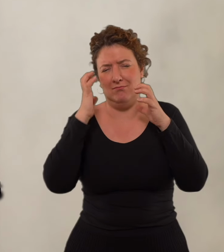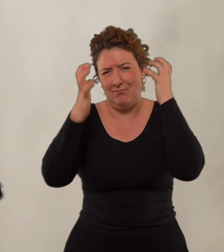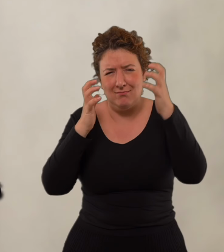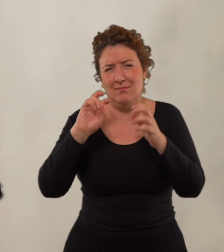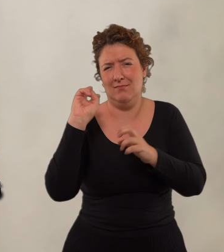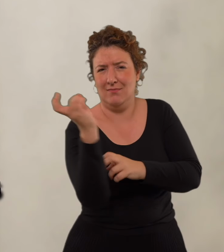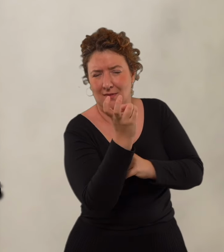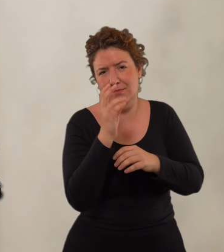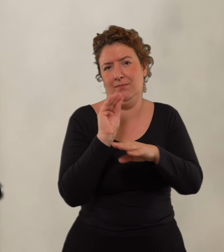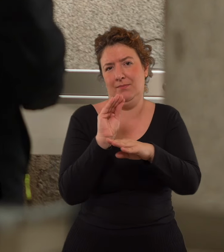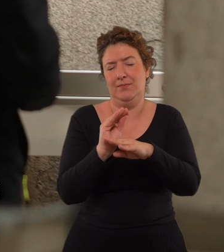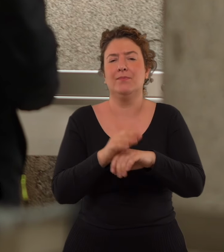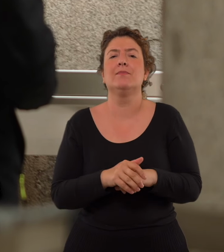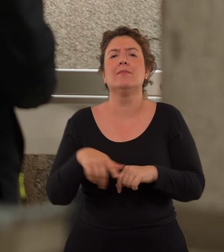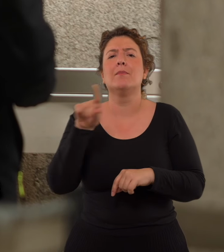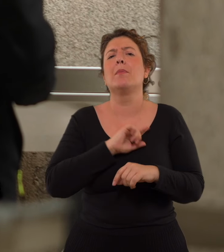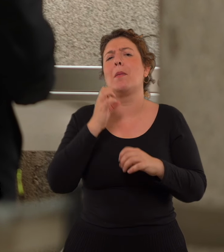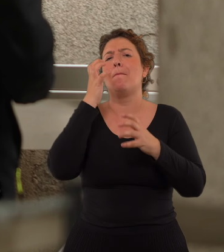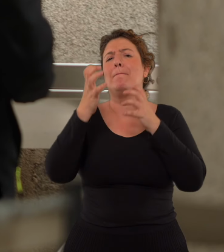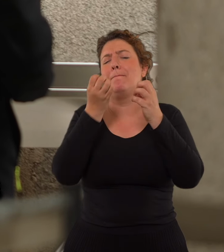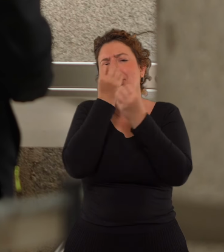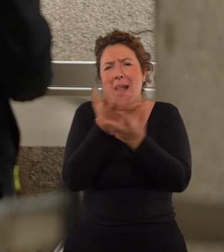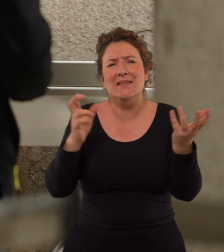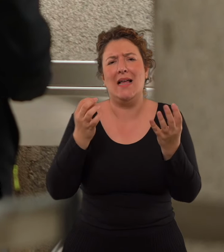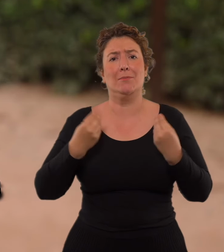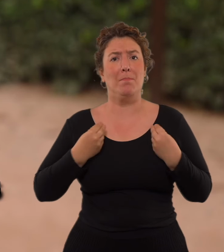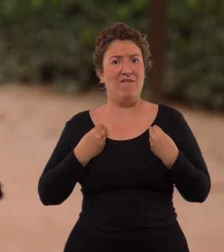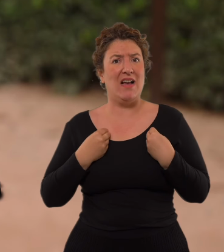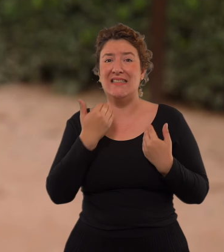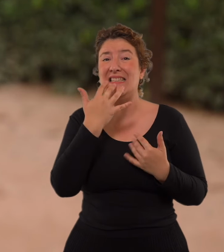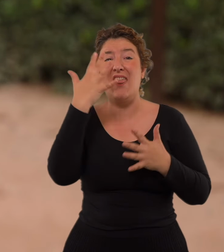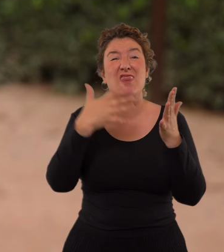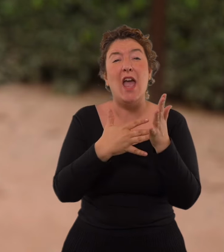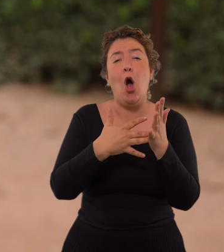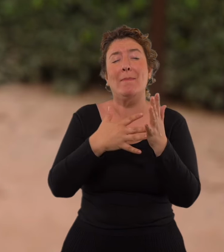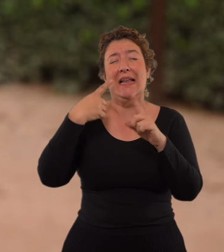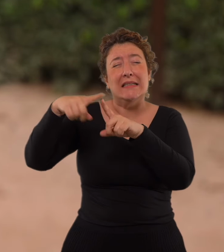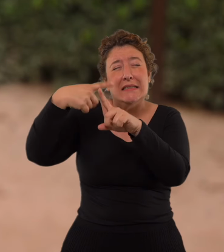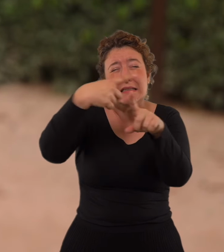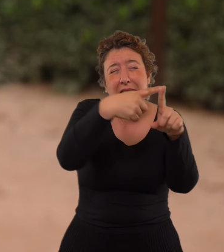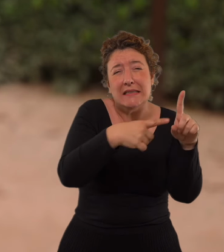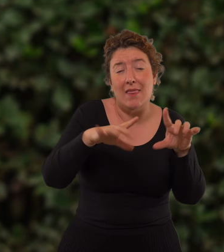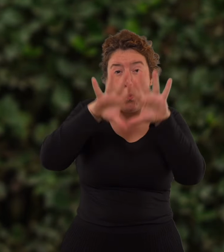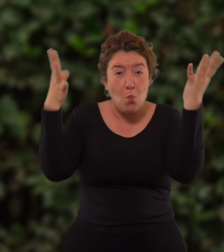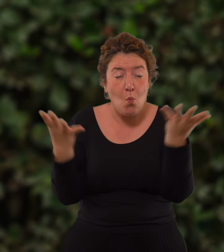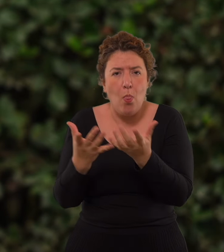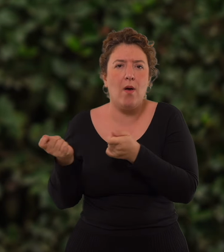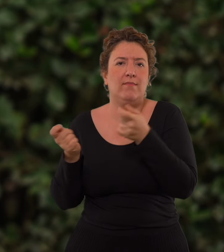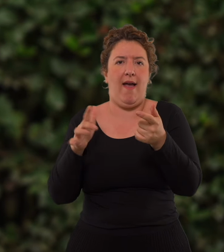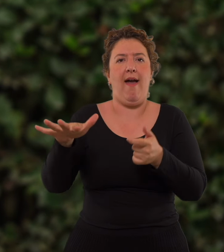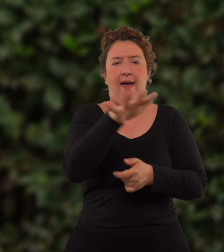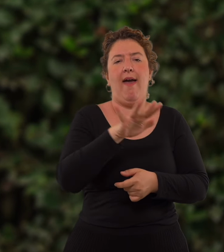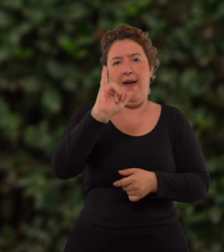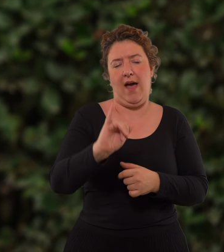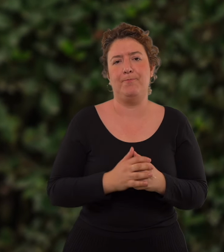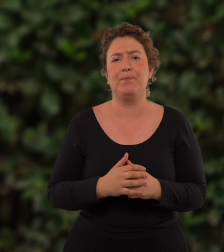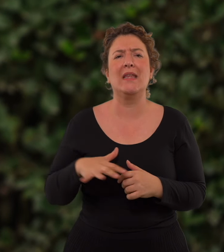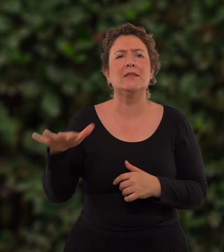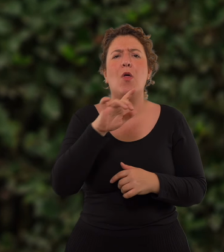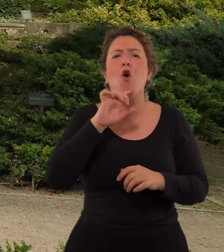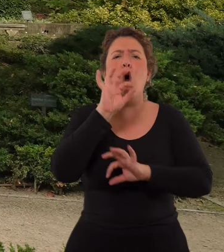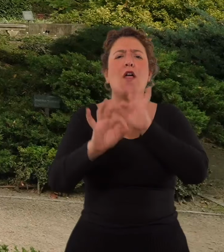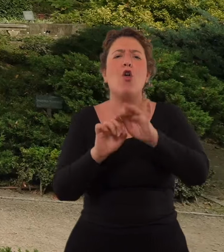personas visitan su colección de plantas vivas, que alberga más de 5.000 especies diferentes de todos los lugares del planeta. El espacio se organiza en 4